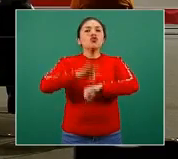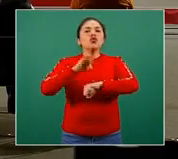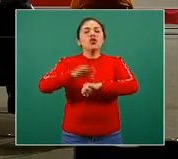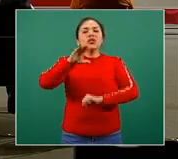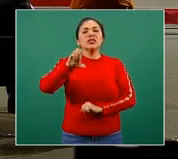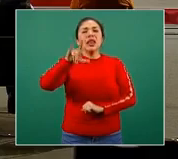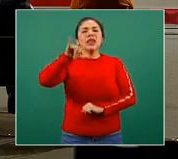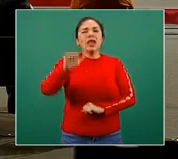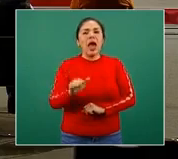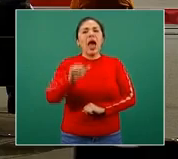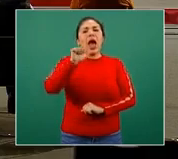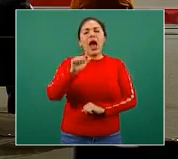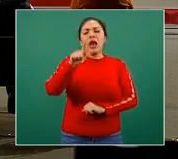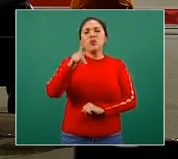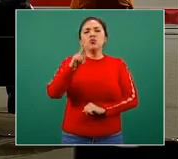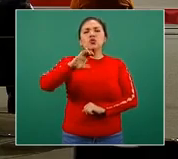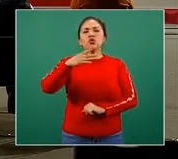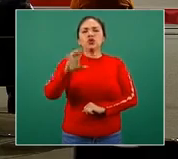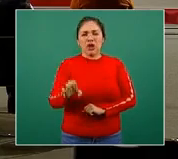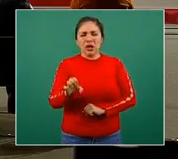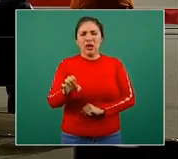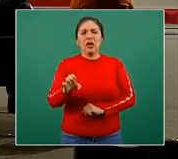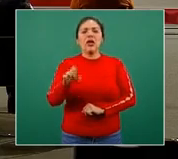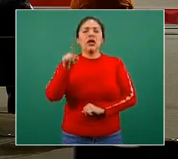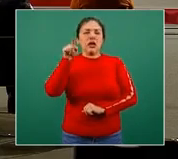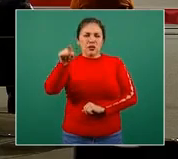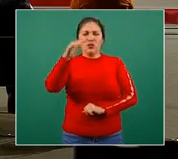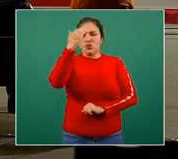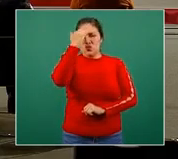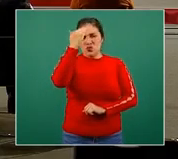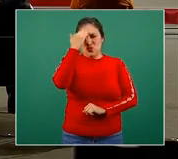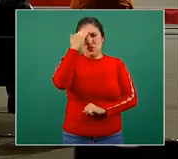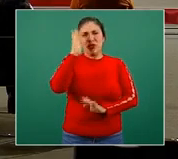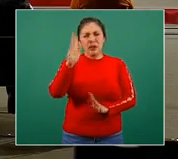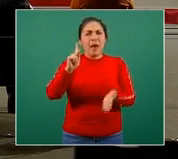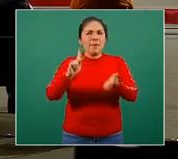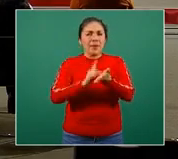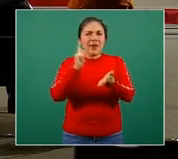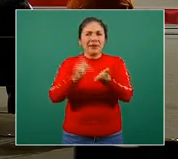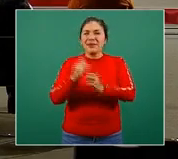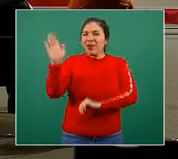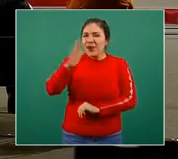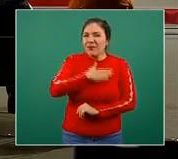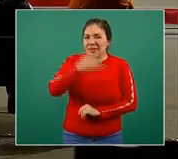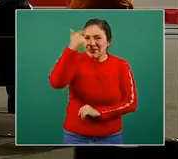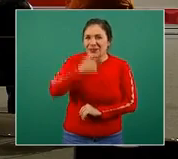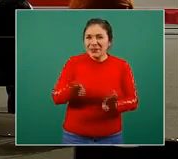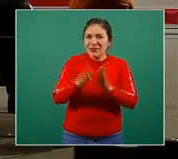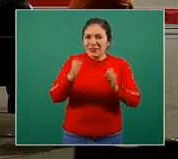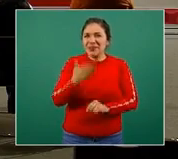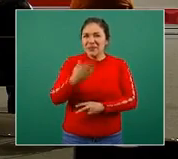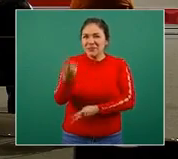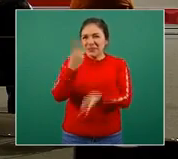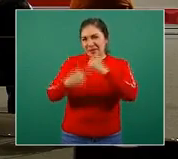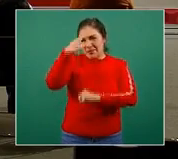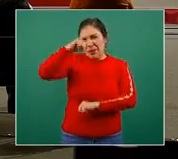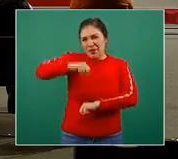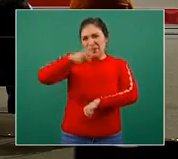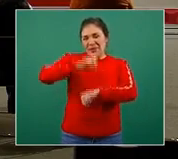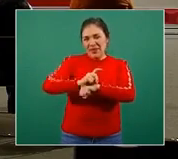Celia Alpuche Aranda. La doctora Celia Alpuche, como ustedes saben, la hemos presentado. Doctora Alpuche, muy buenas noches. Bienvenida a la